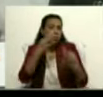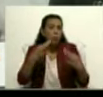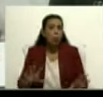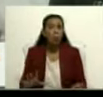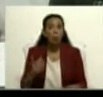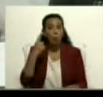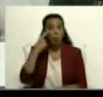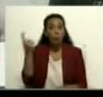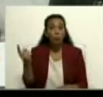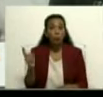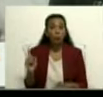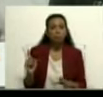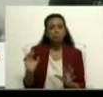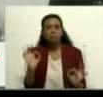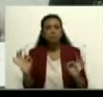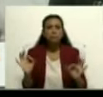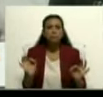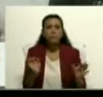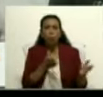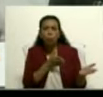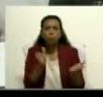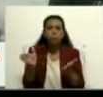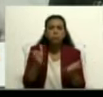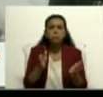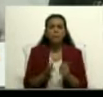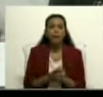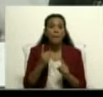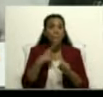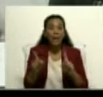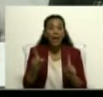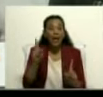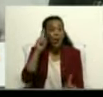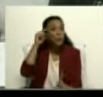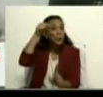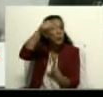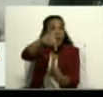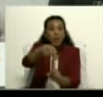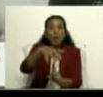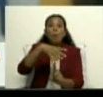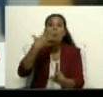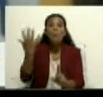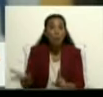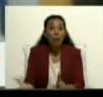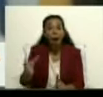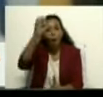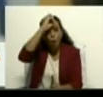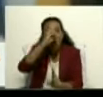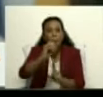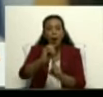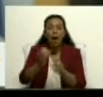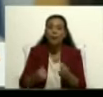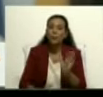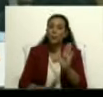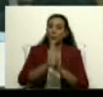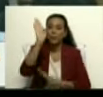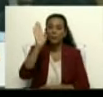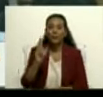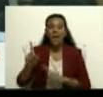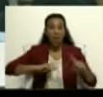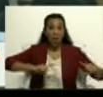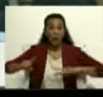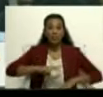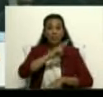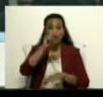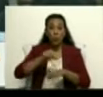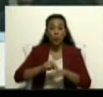otros estamos en otro camino. Pero al final nuestro objetivo es una nación próspera. La coordinadora